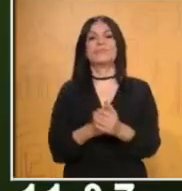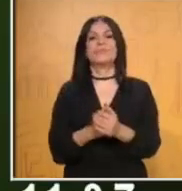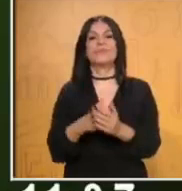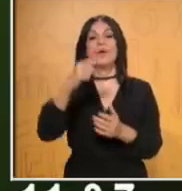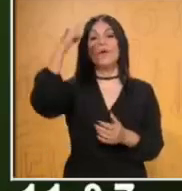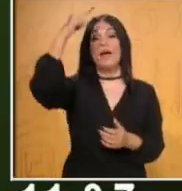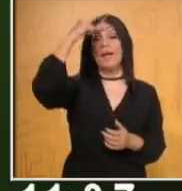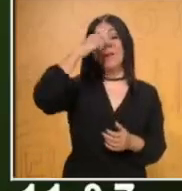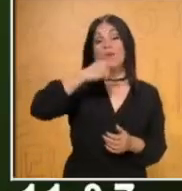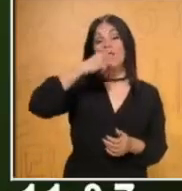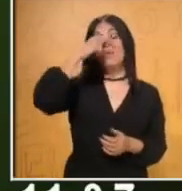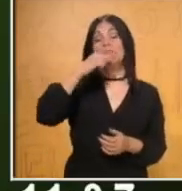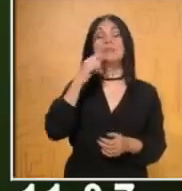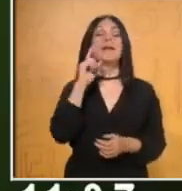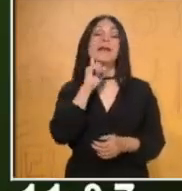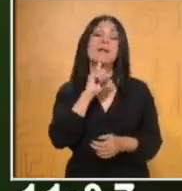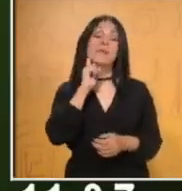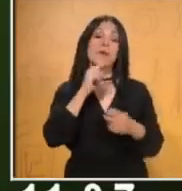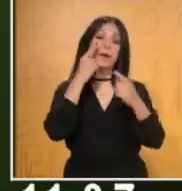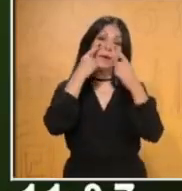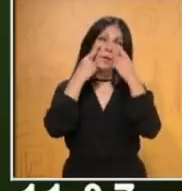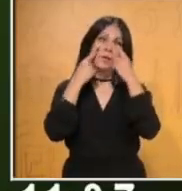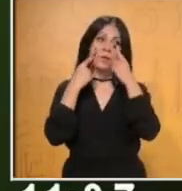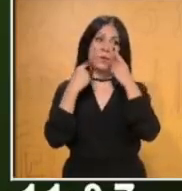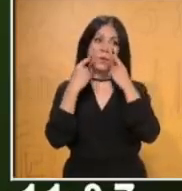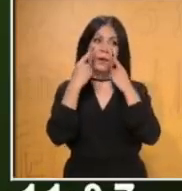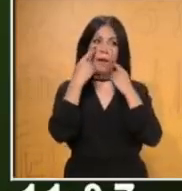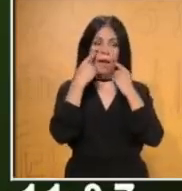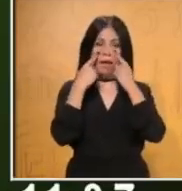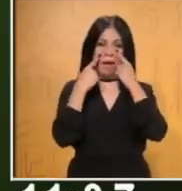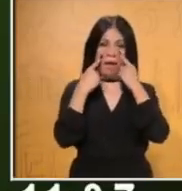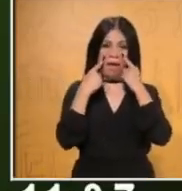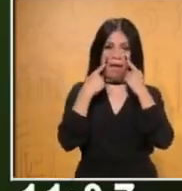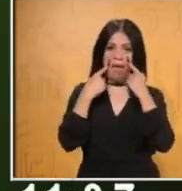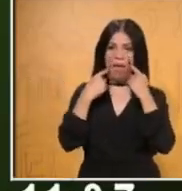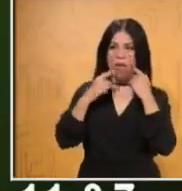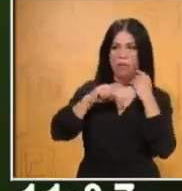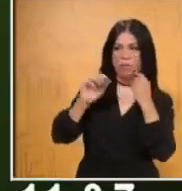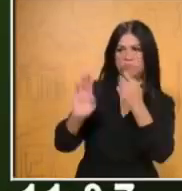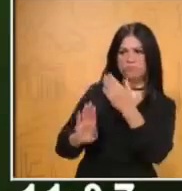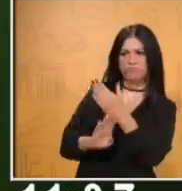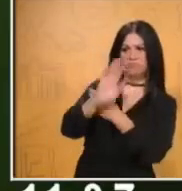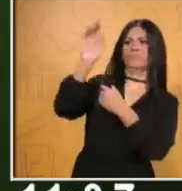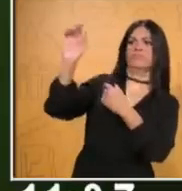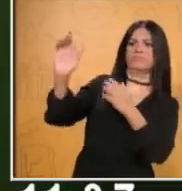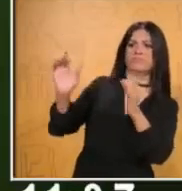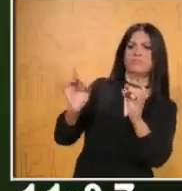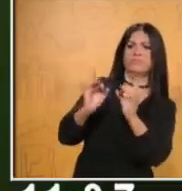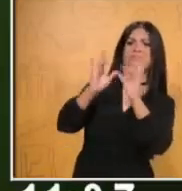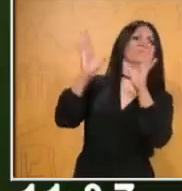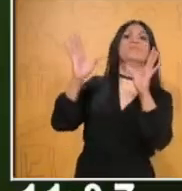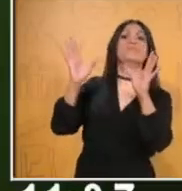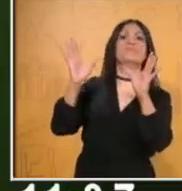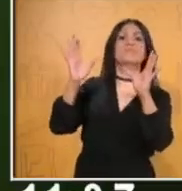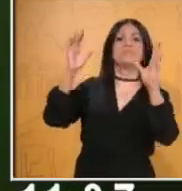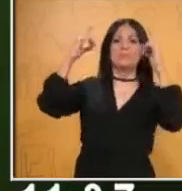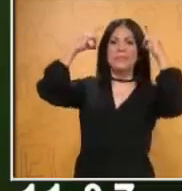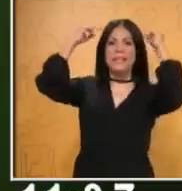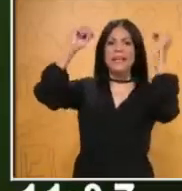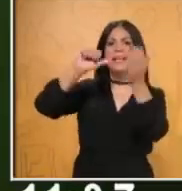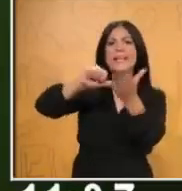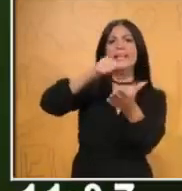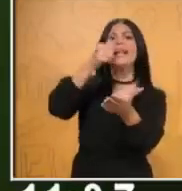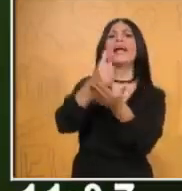noche más lloró la muchacha, y de nuevo apareció el grotesco enano. ¿Qué me darás a cambio de solucionar